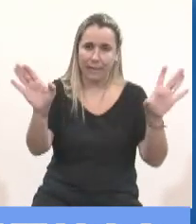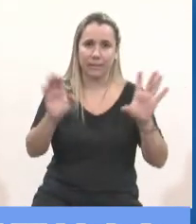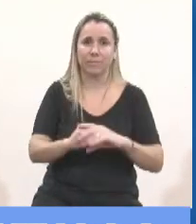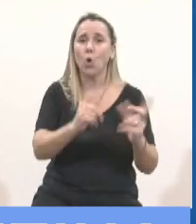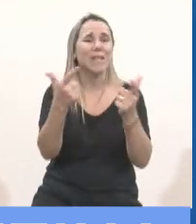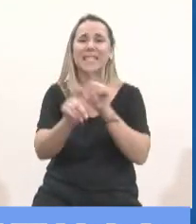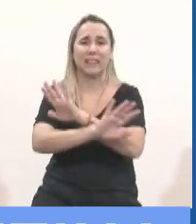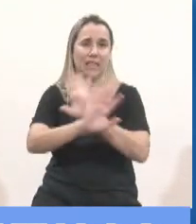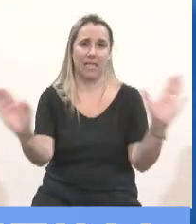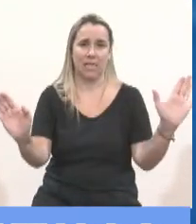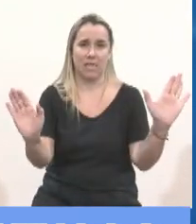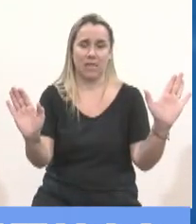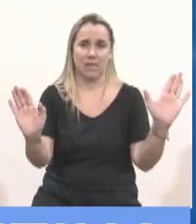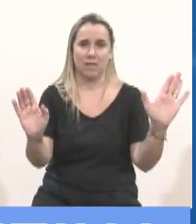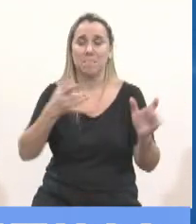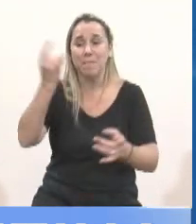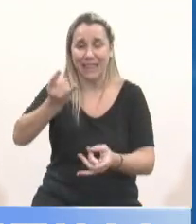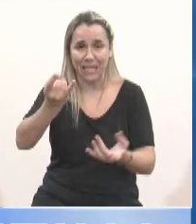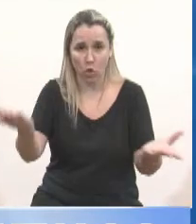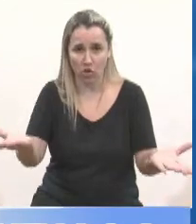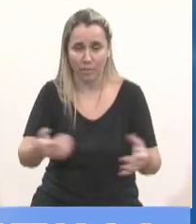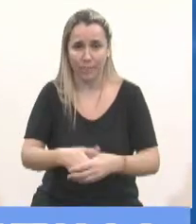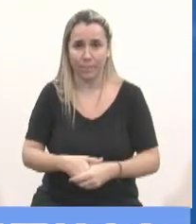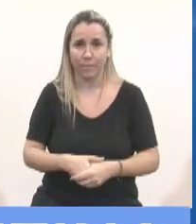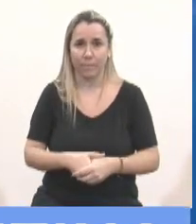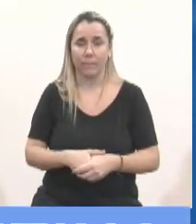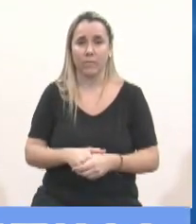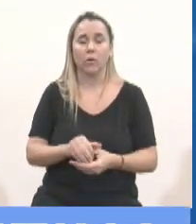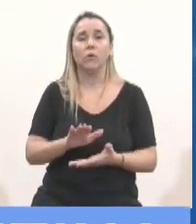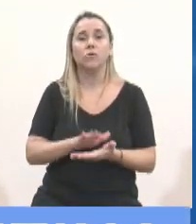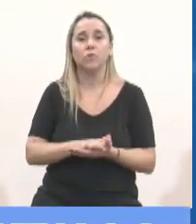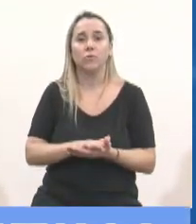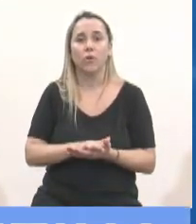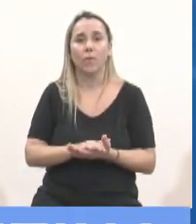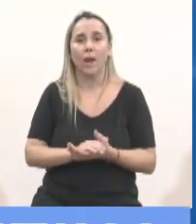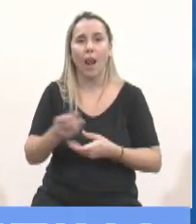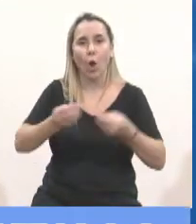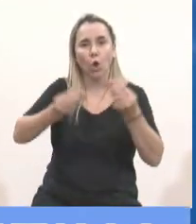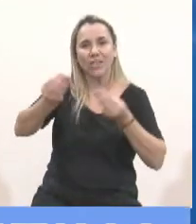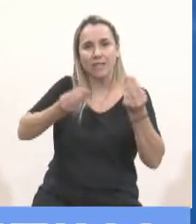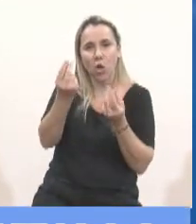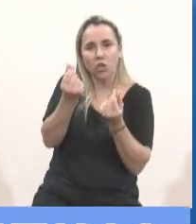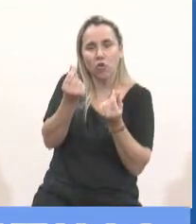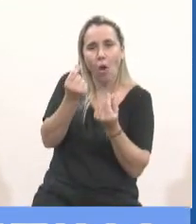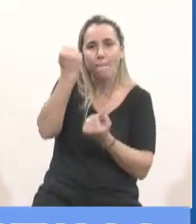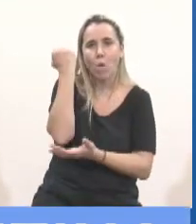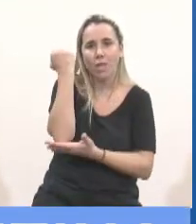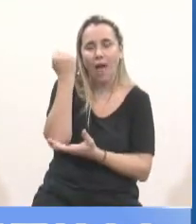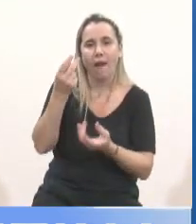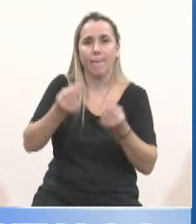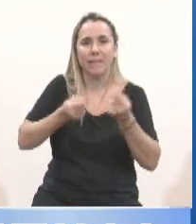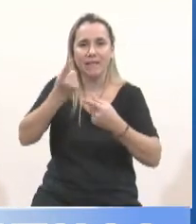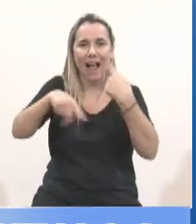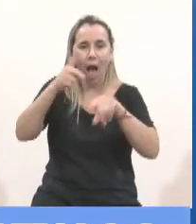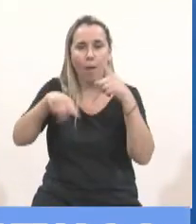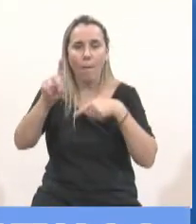No existen esos presupuestos que hicieron. Mentirosos. Con respecto, por ejemplo, a la cotización monetaria, con respecto al tema